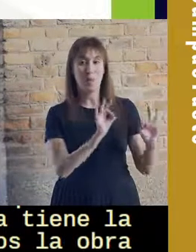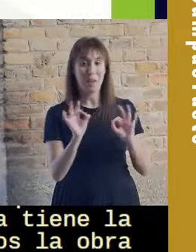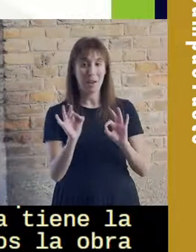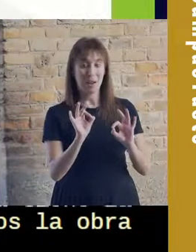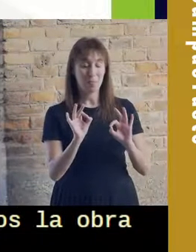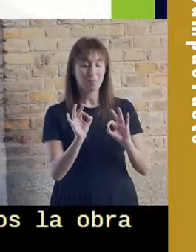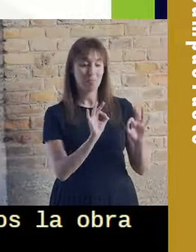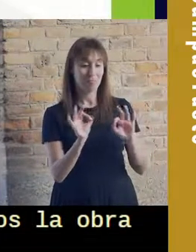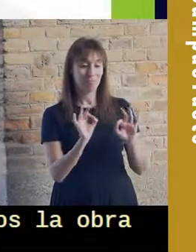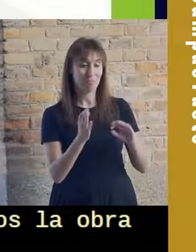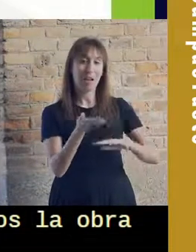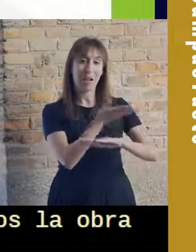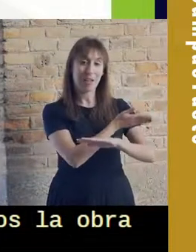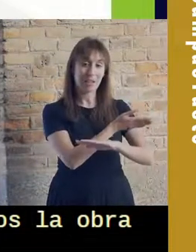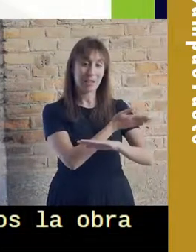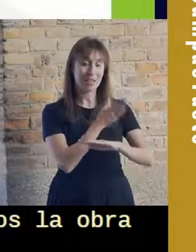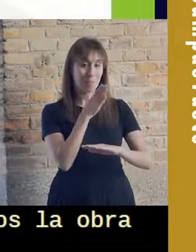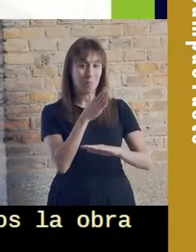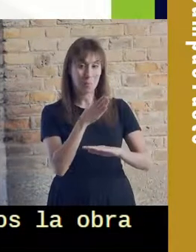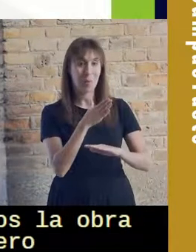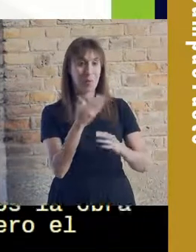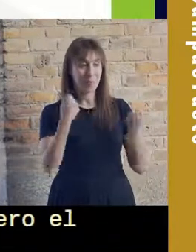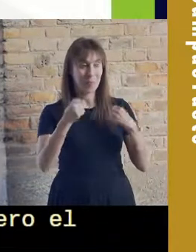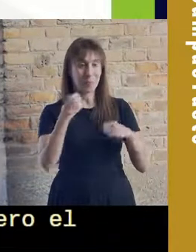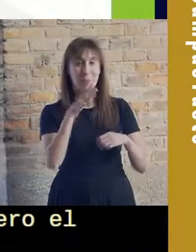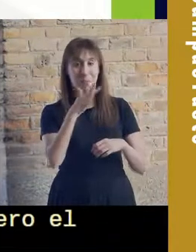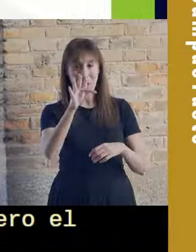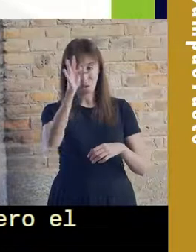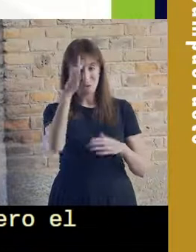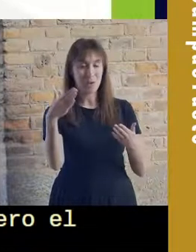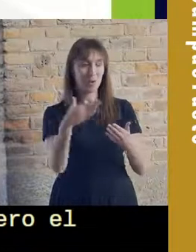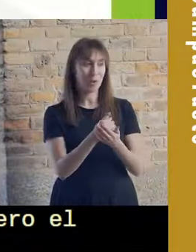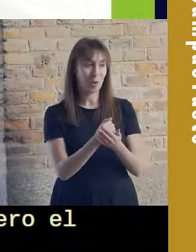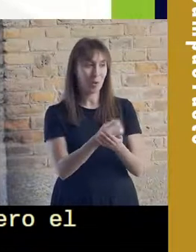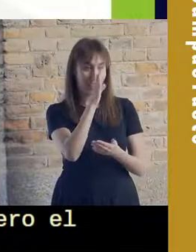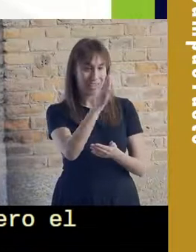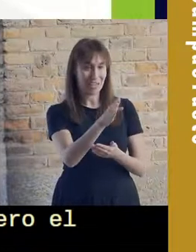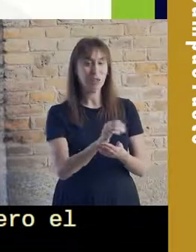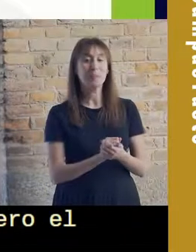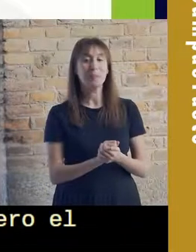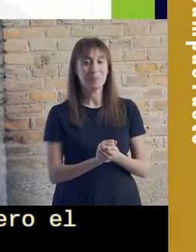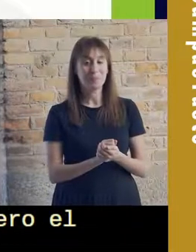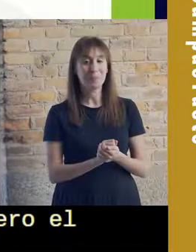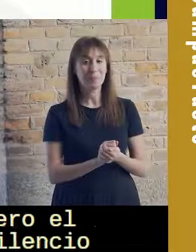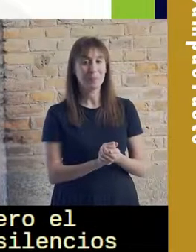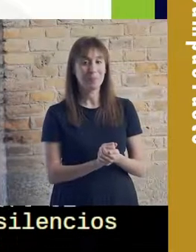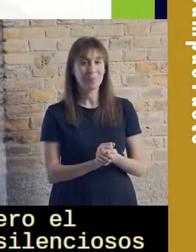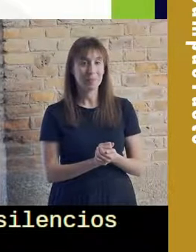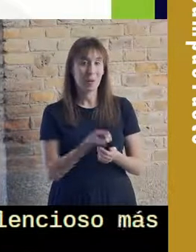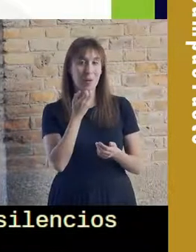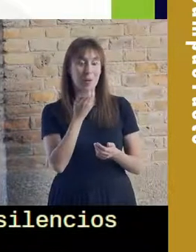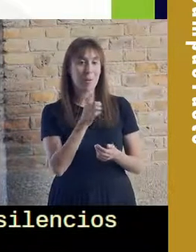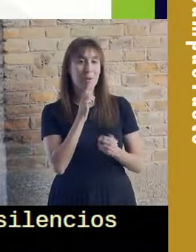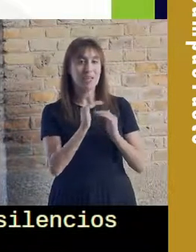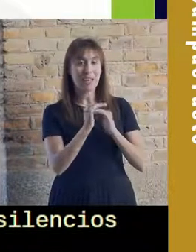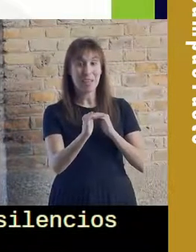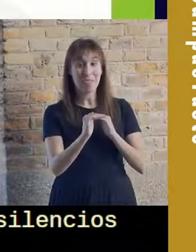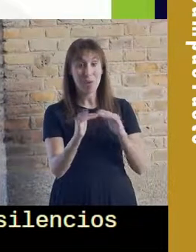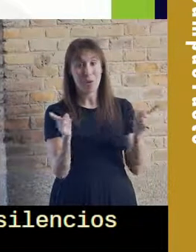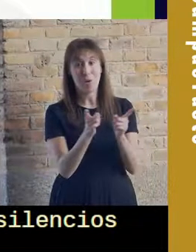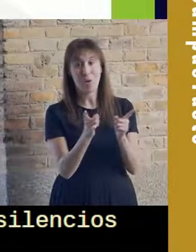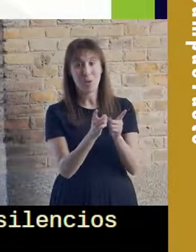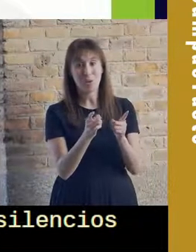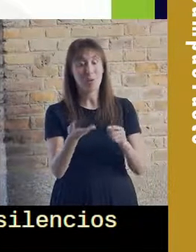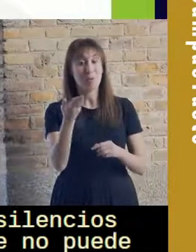antes el ensayo general donde Todo está muy Guay pero el domingo ya va todo sale todo mucho más fluido los silencios son más corto y lo importante de la a